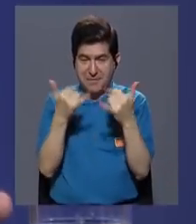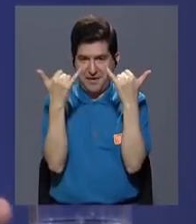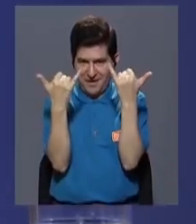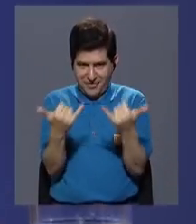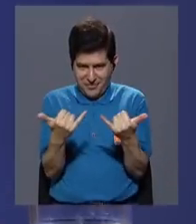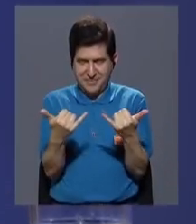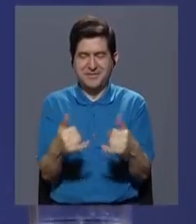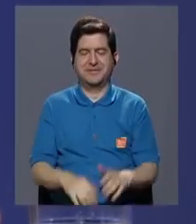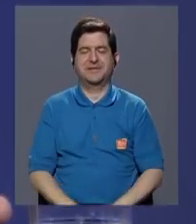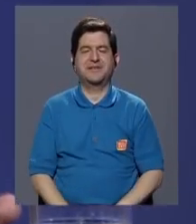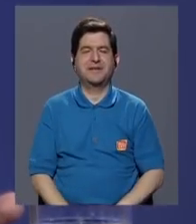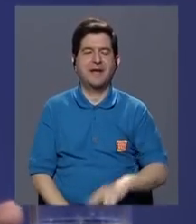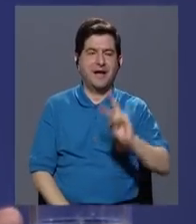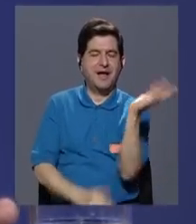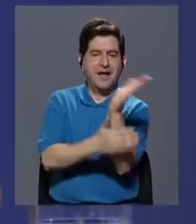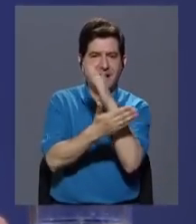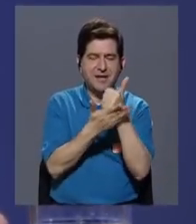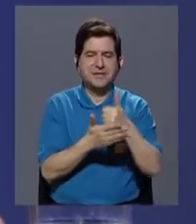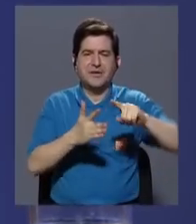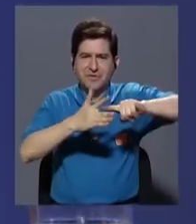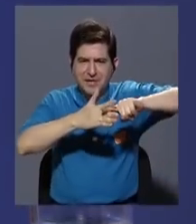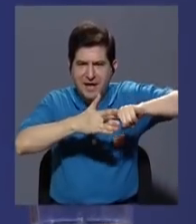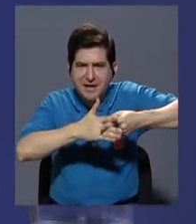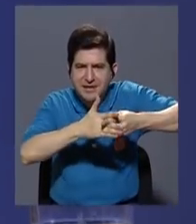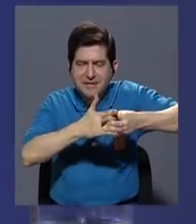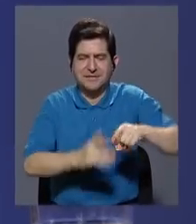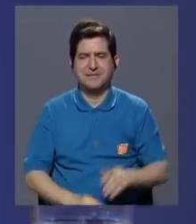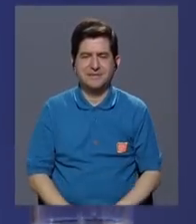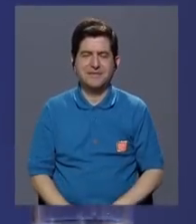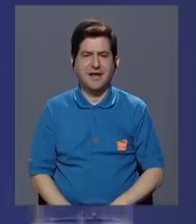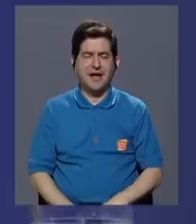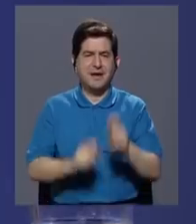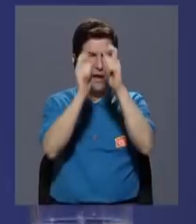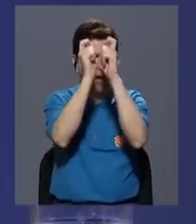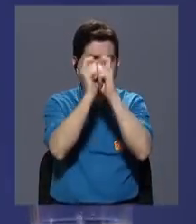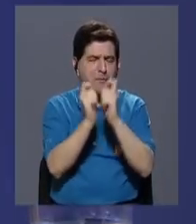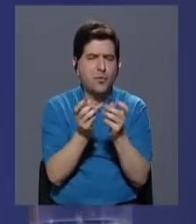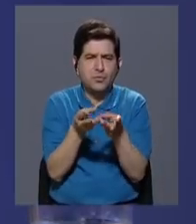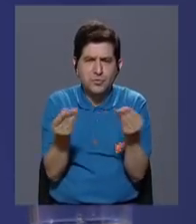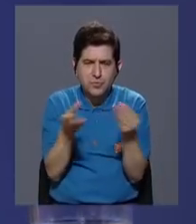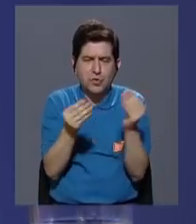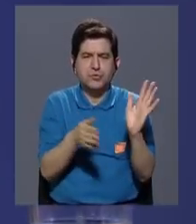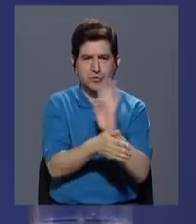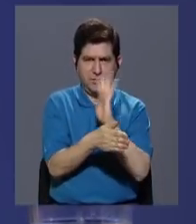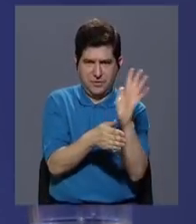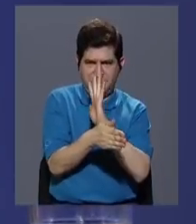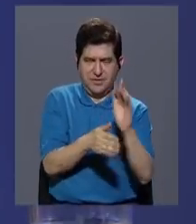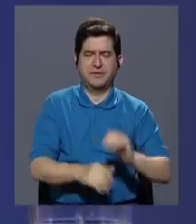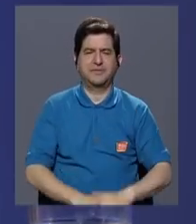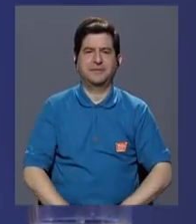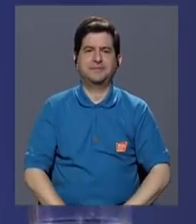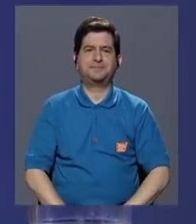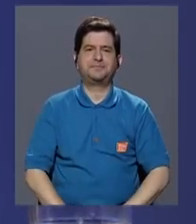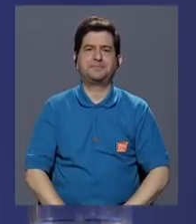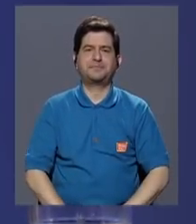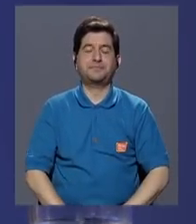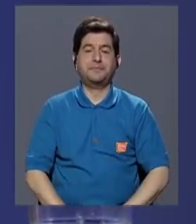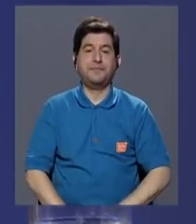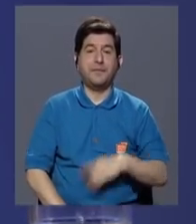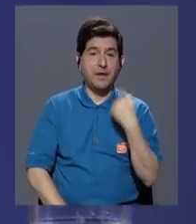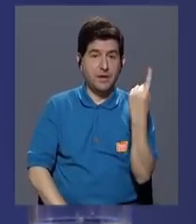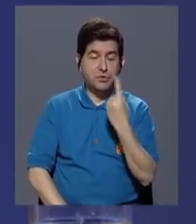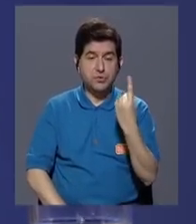preparar el terreno para que en el segundo bloque ya entremos de lleno en los aspectos de producción y de la película